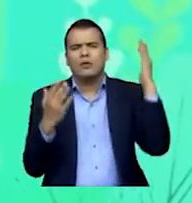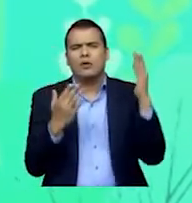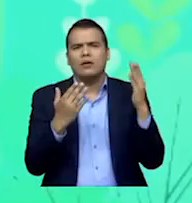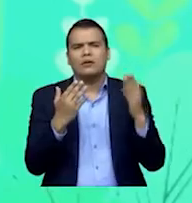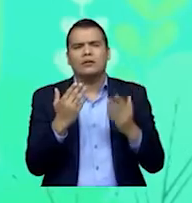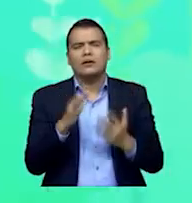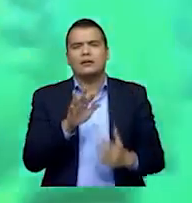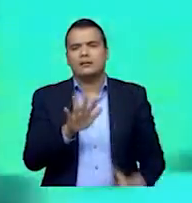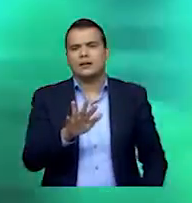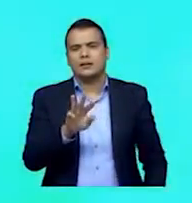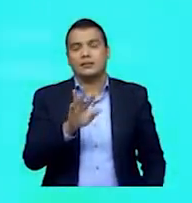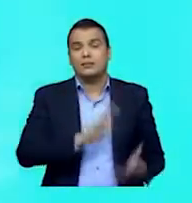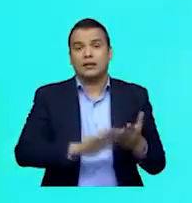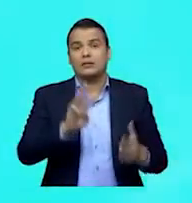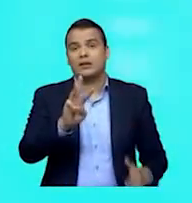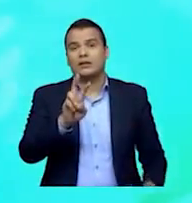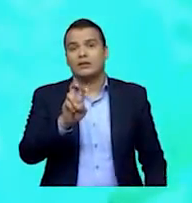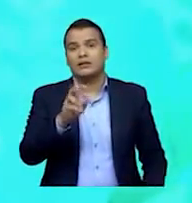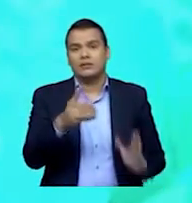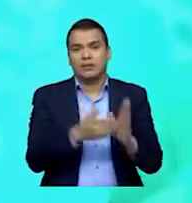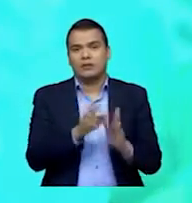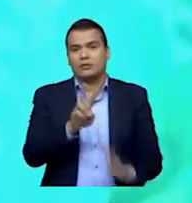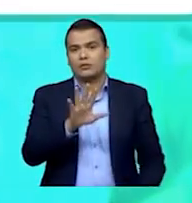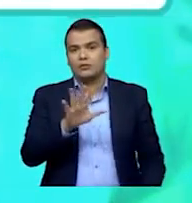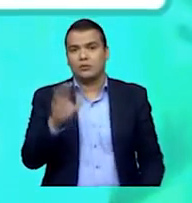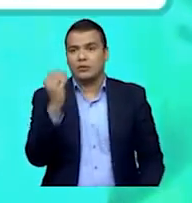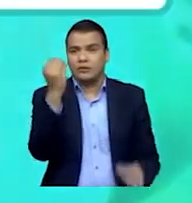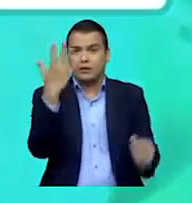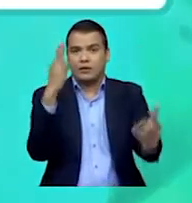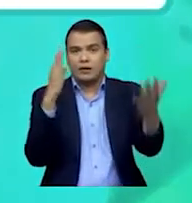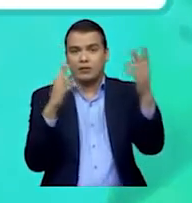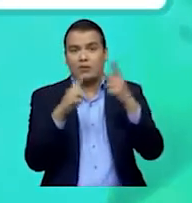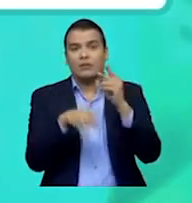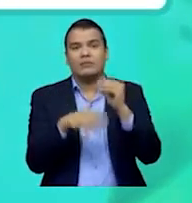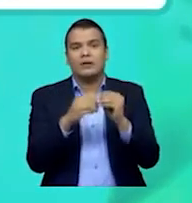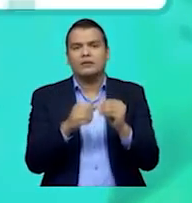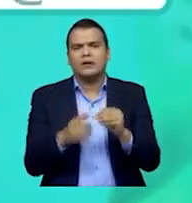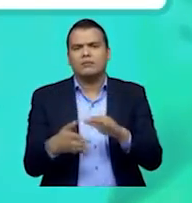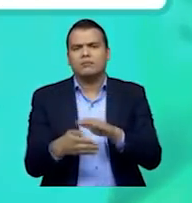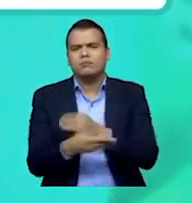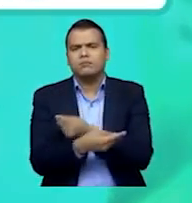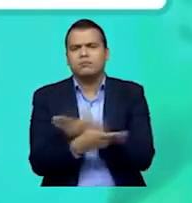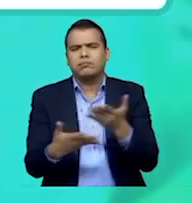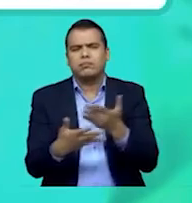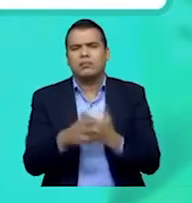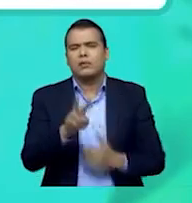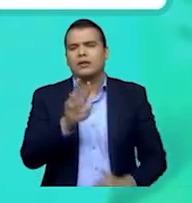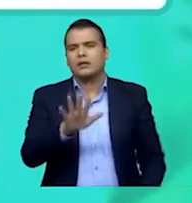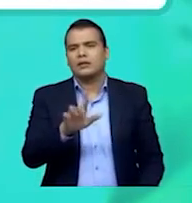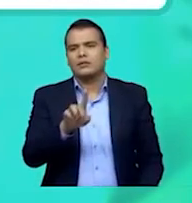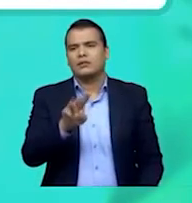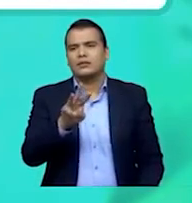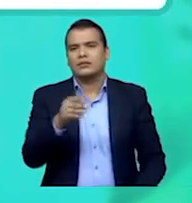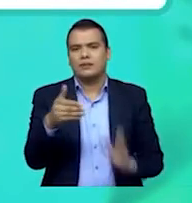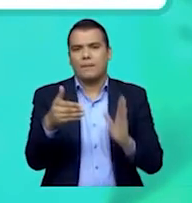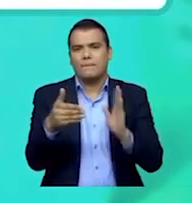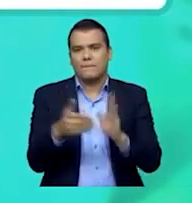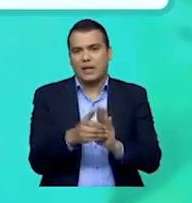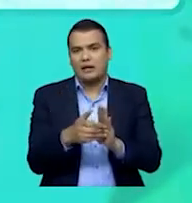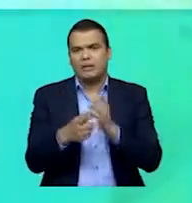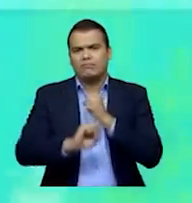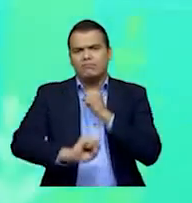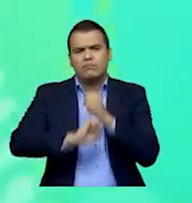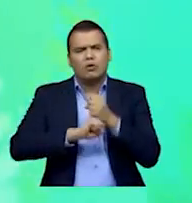37 mil 255 árboles y 513 mil alevinos en esta campaña hacia un valle más verde que cuenta